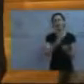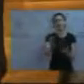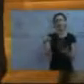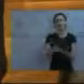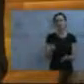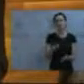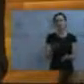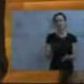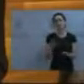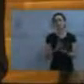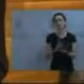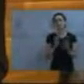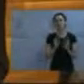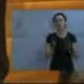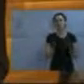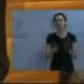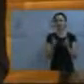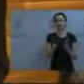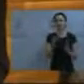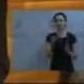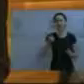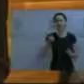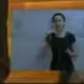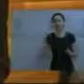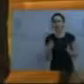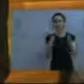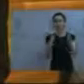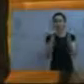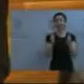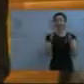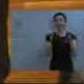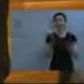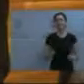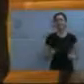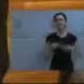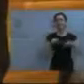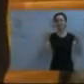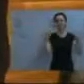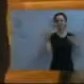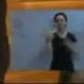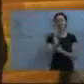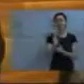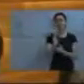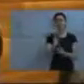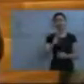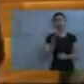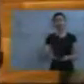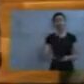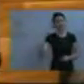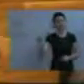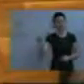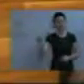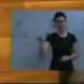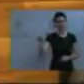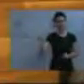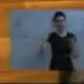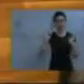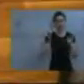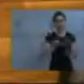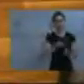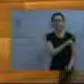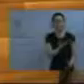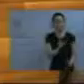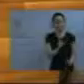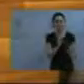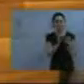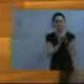euros en aplicaciones informáticas que se adjudicaron sin procedimiento de licitación alguno. está en el juzgado de lo penal, por ponerle un ejemplo extremo. No le digo